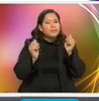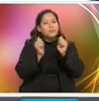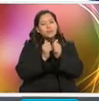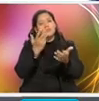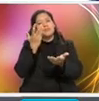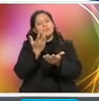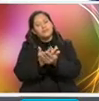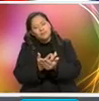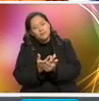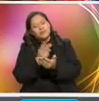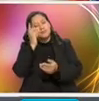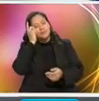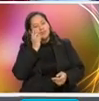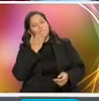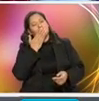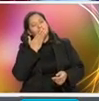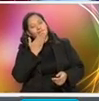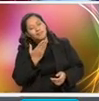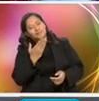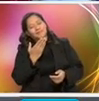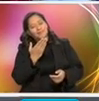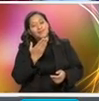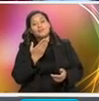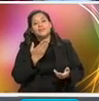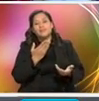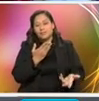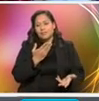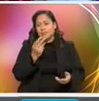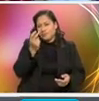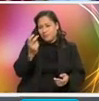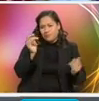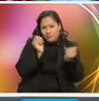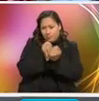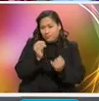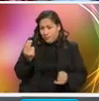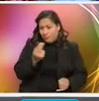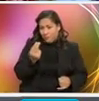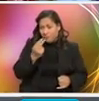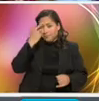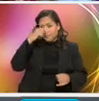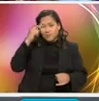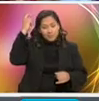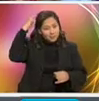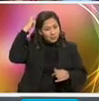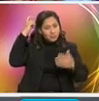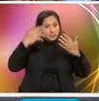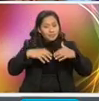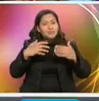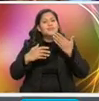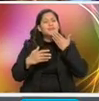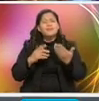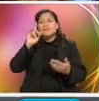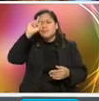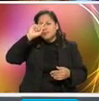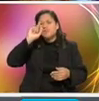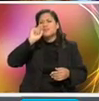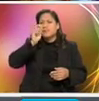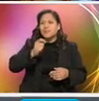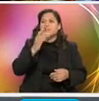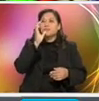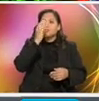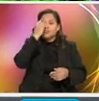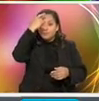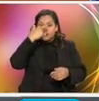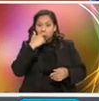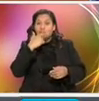el reposo, con el sueño reparador, es algo que también pues es necesario para el buen funcionamiento del cerebro. ¿Qué nos recomiendas? ¿Qué cenamos?